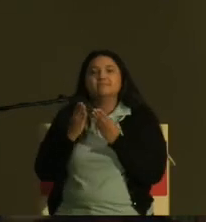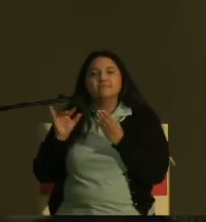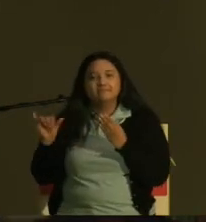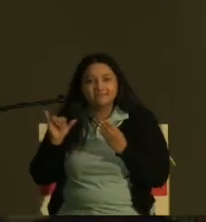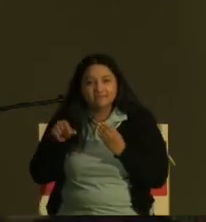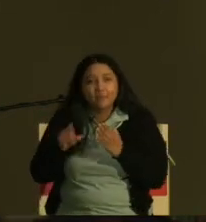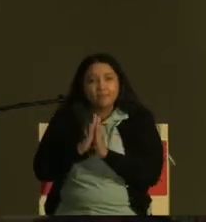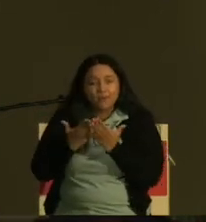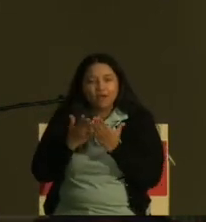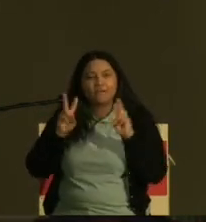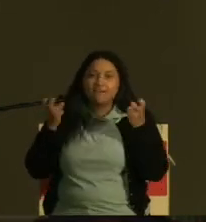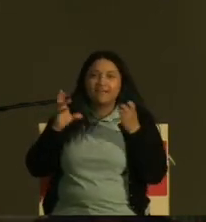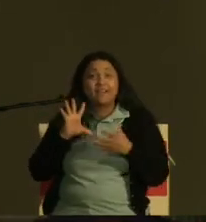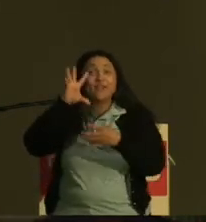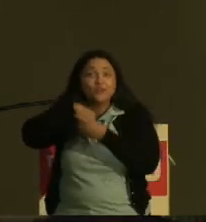incluyente, ¿no?